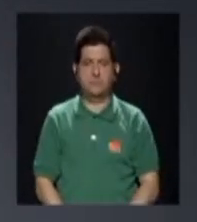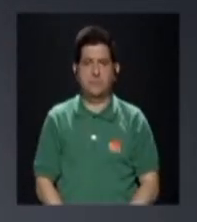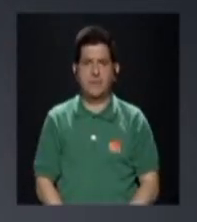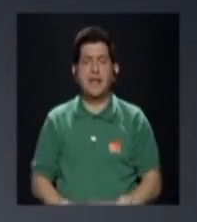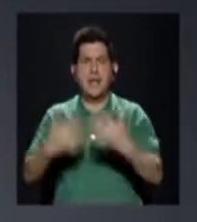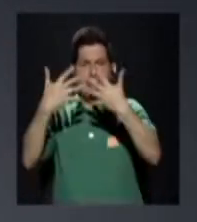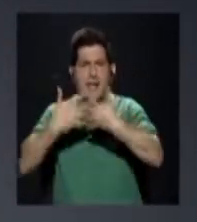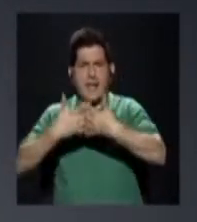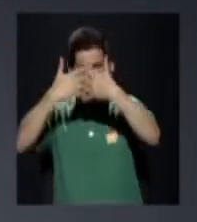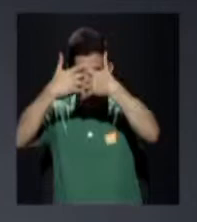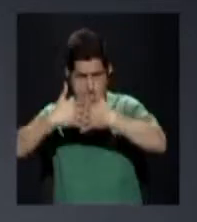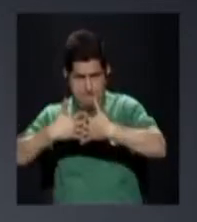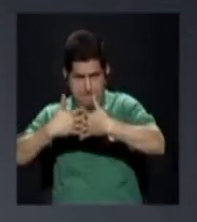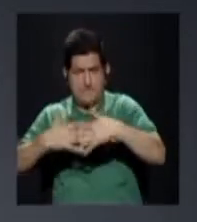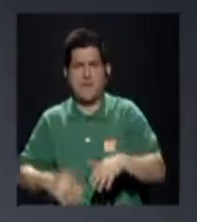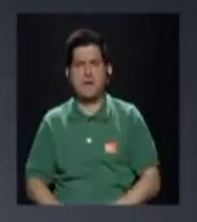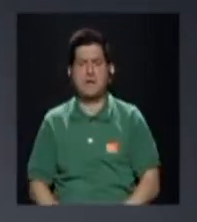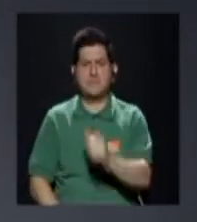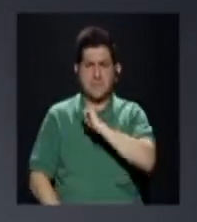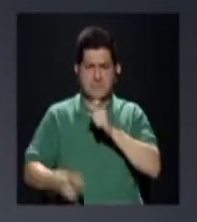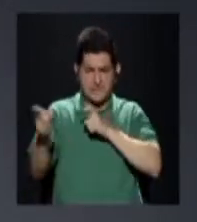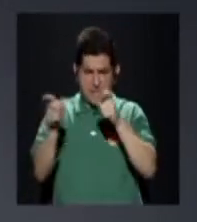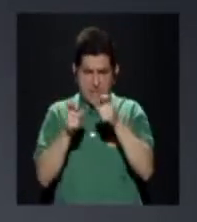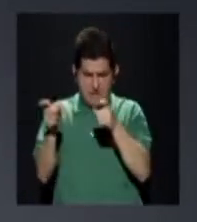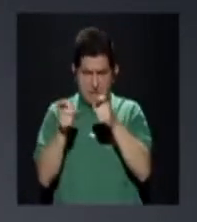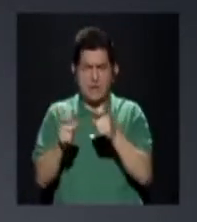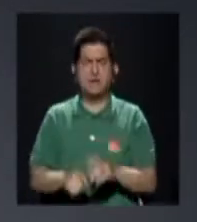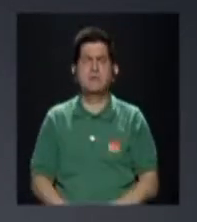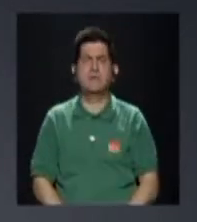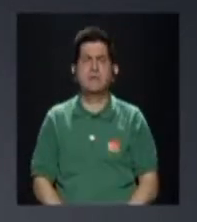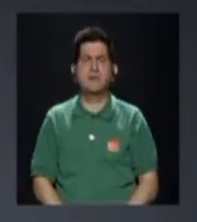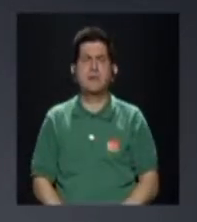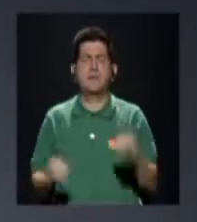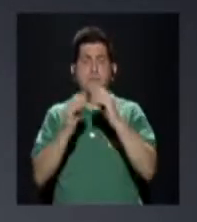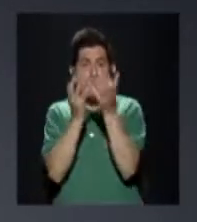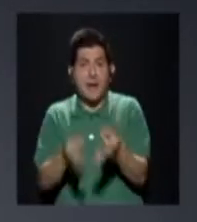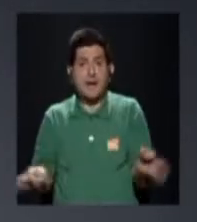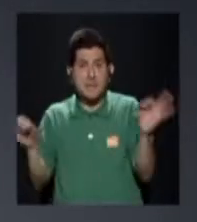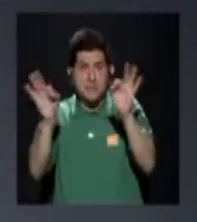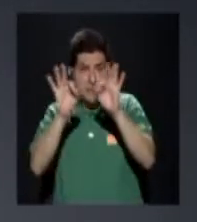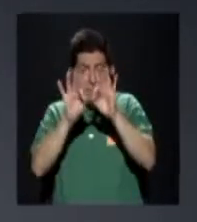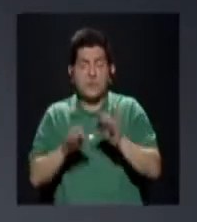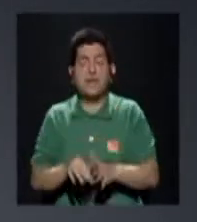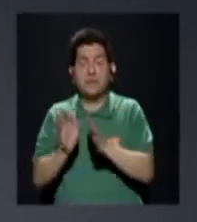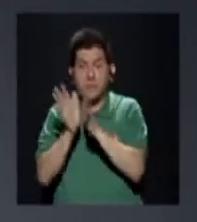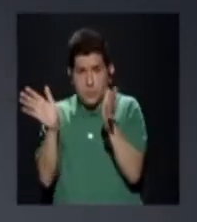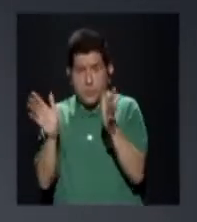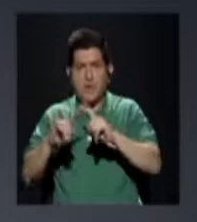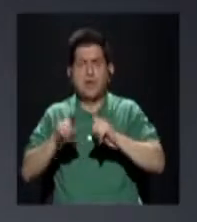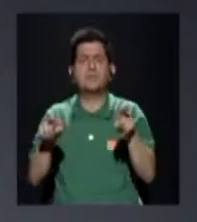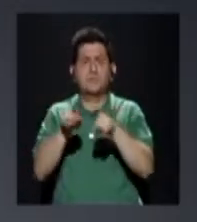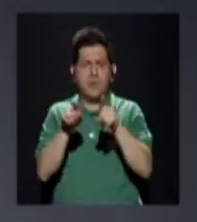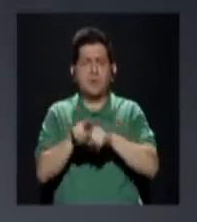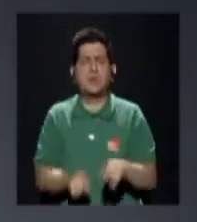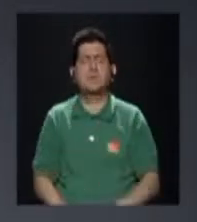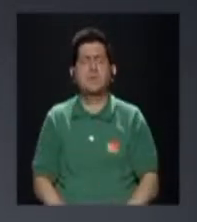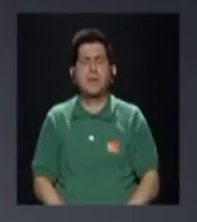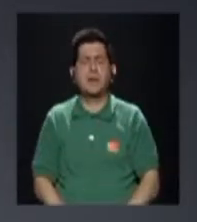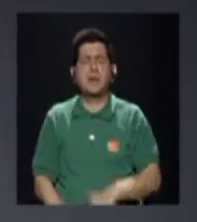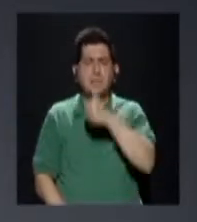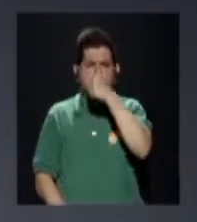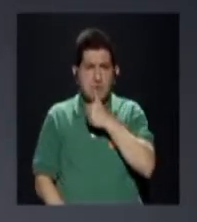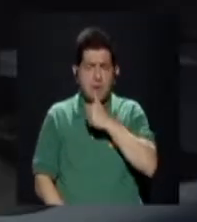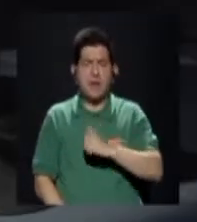Las empresas que ARECEP regula, las más importantes son públicas, aunque hay privadas y públicas, los autobuseros